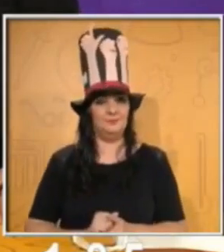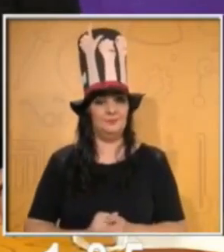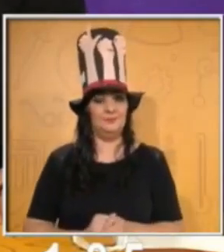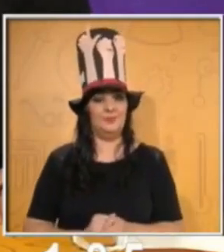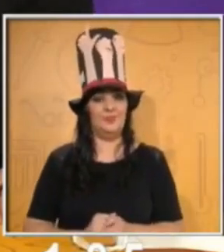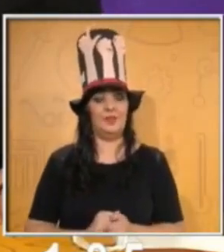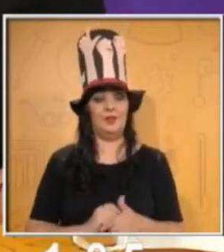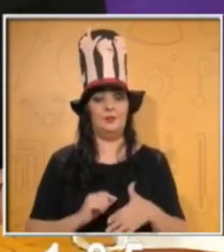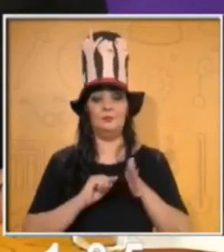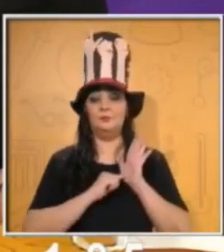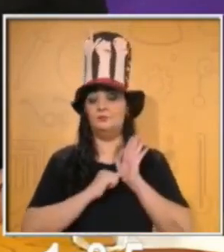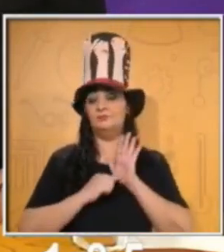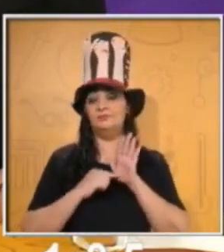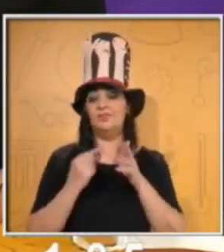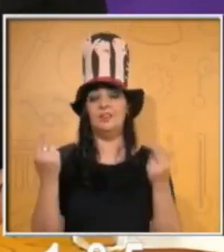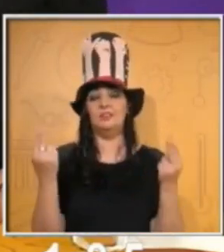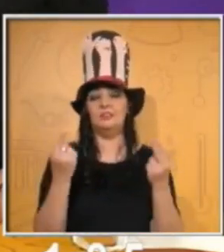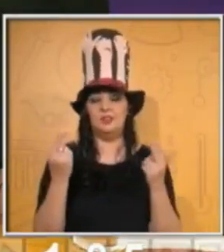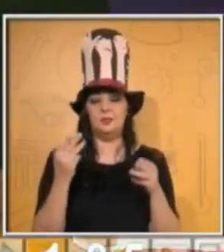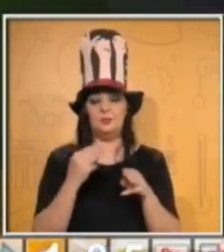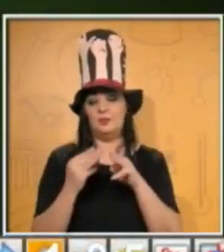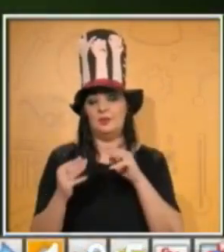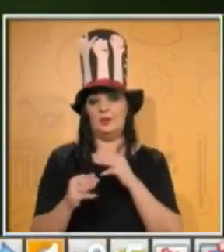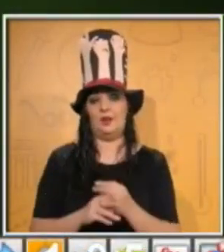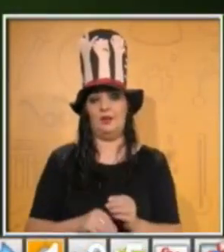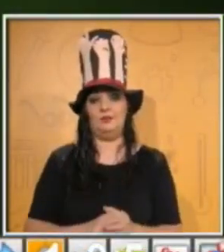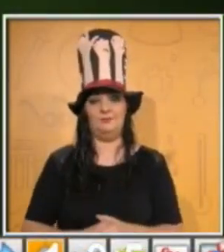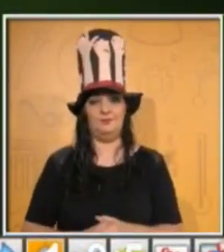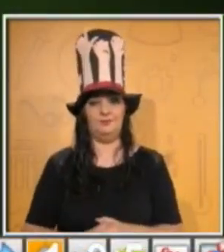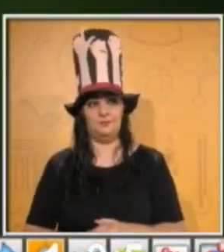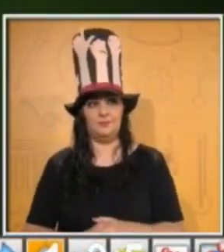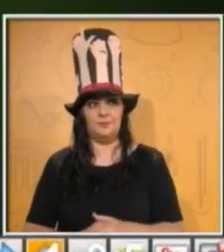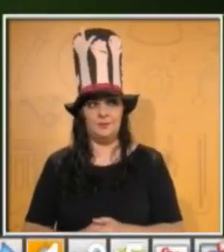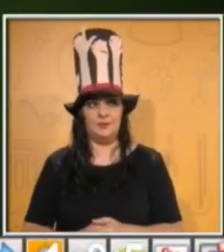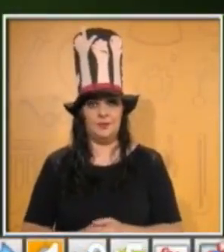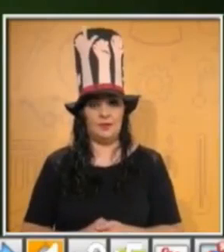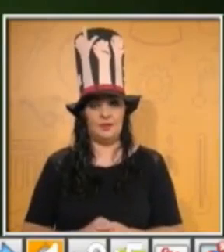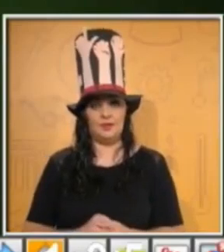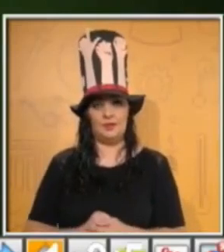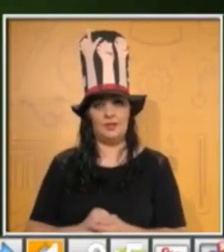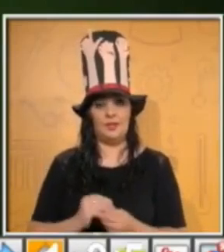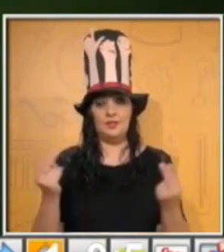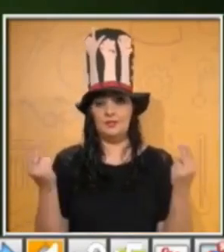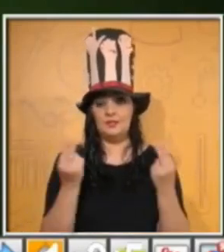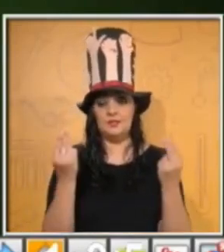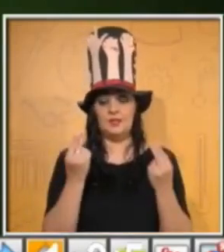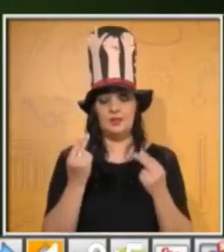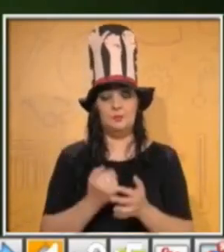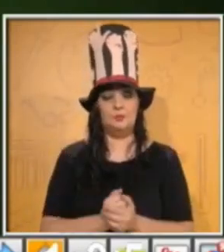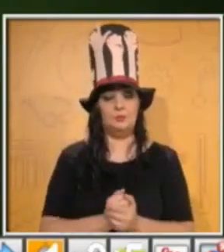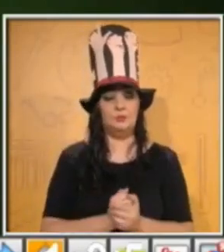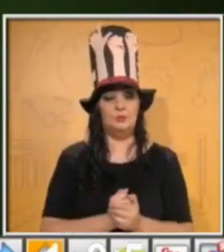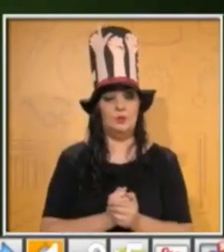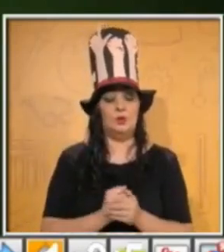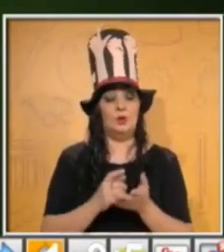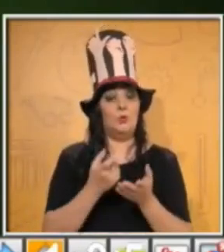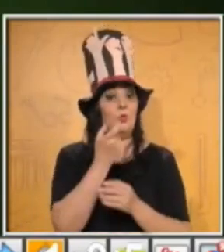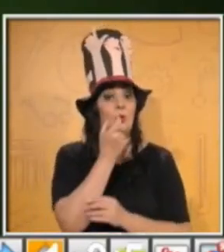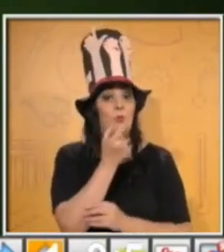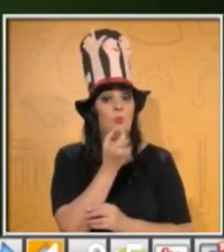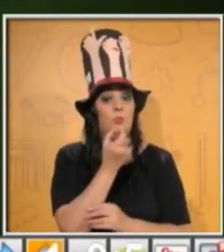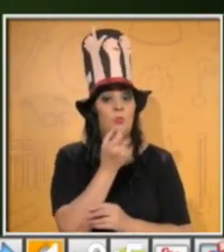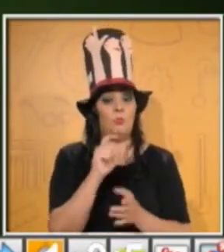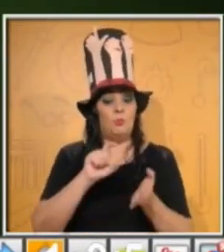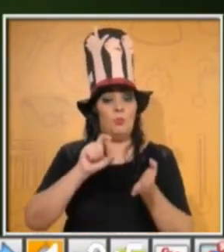Te presentamos el material que se va a requerir. Vamos a requerir, moneda o